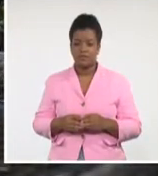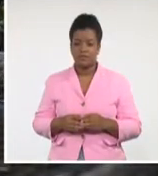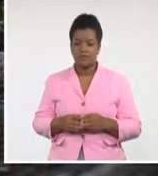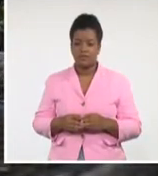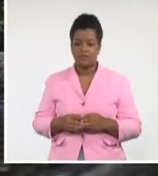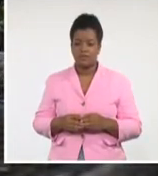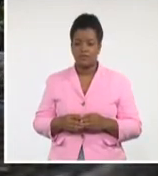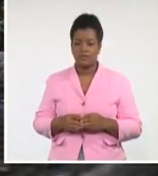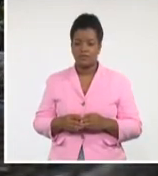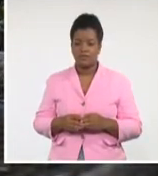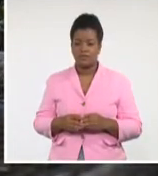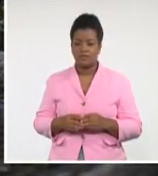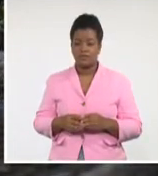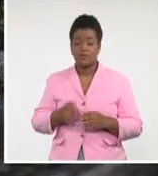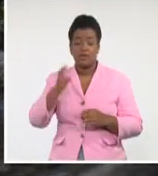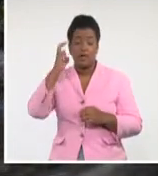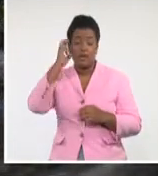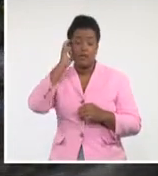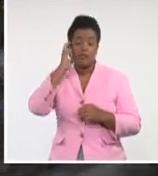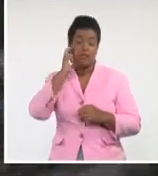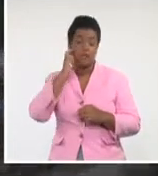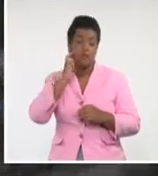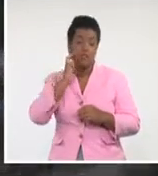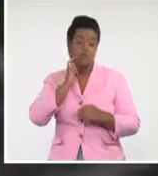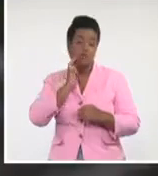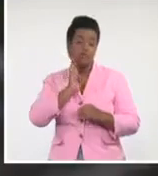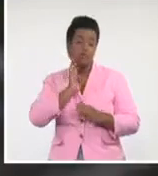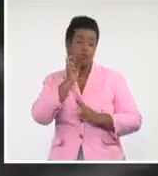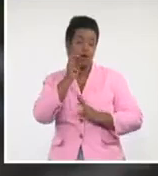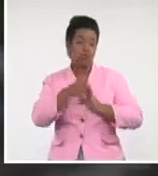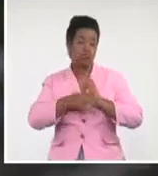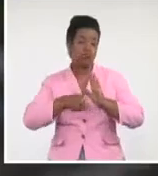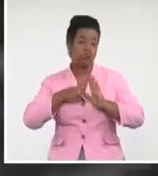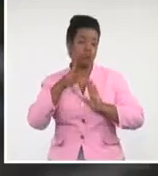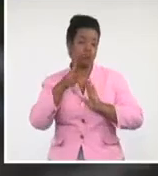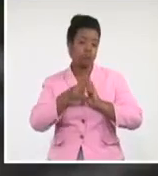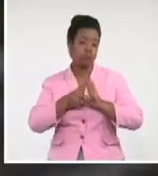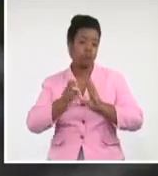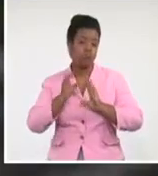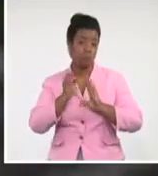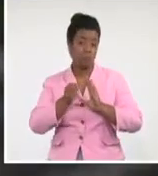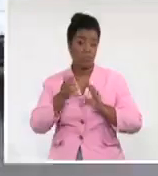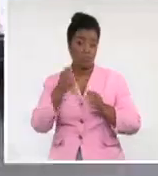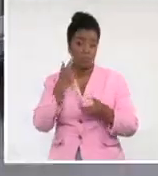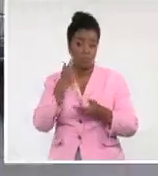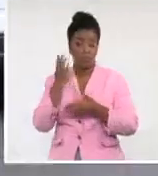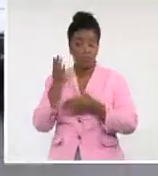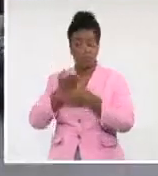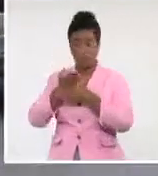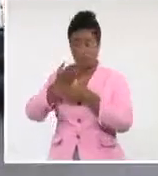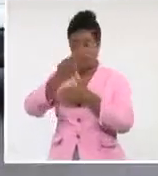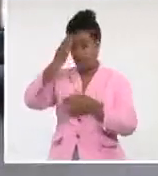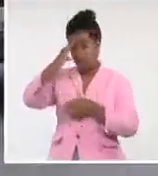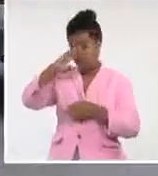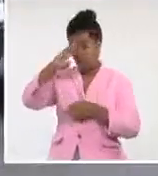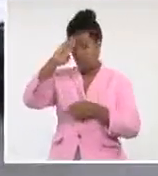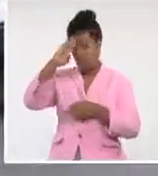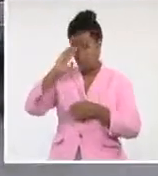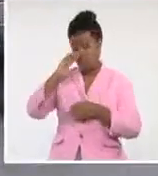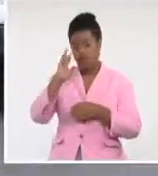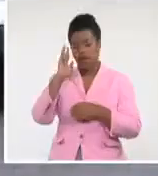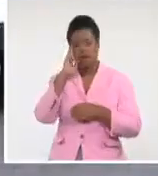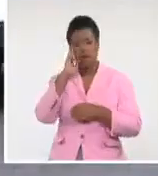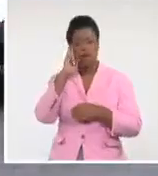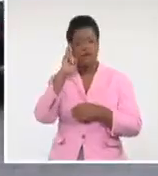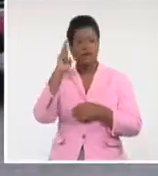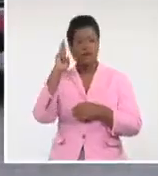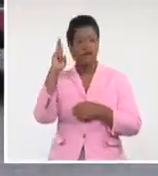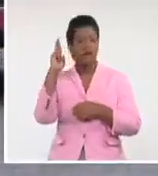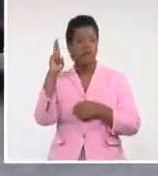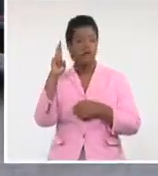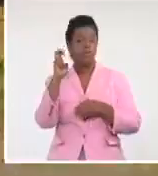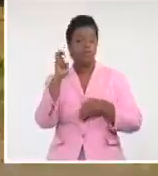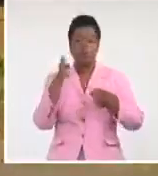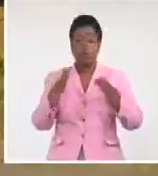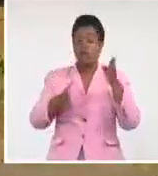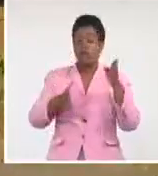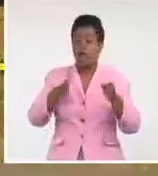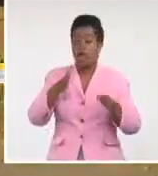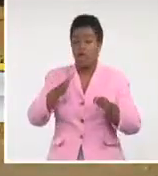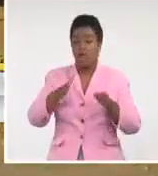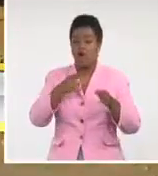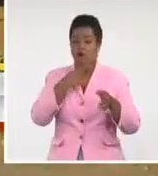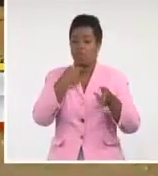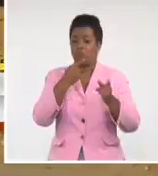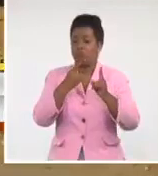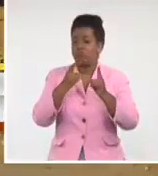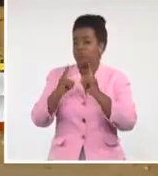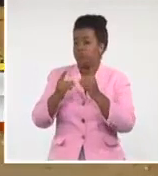Una vieja línea del ferrocarril donde muere el Paseo Martí de Santiago de Cuba aprisiona recuerdos de una época ensangrentada entre